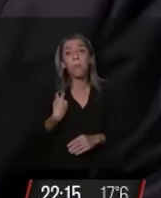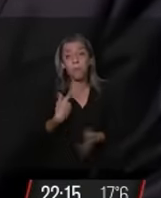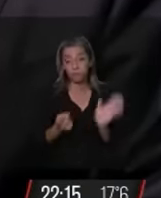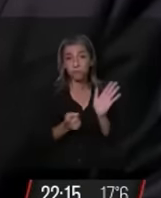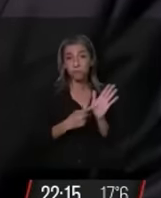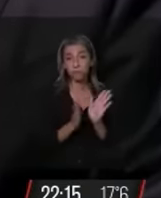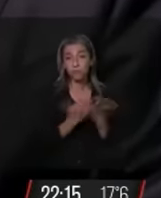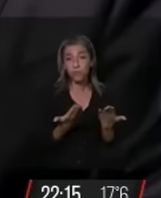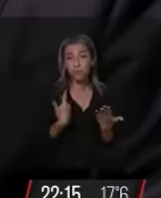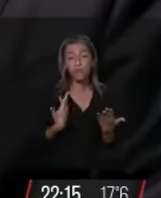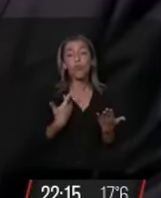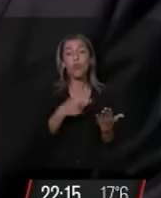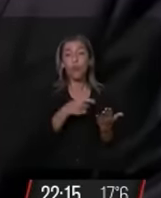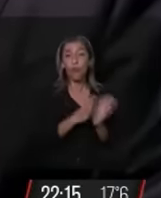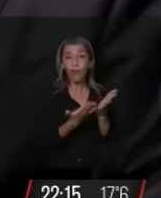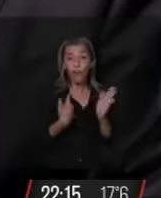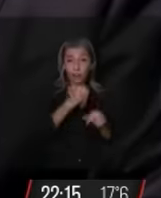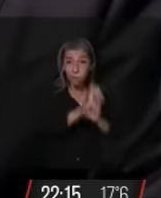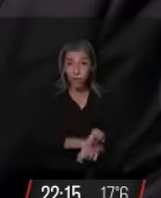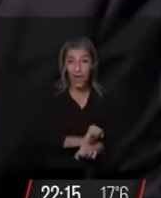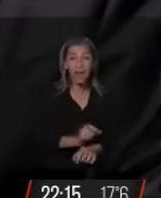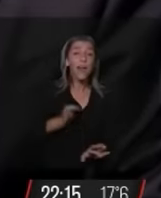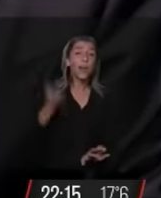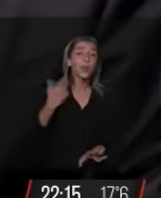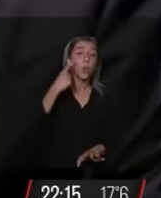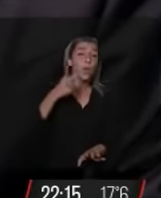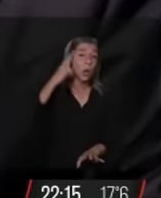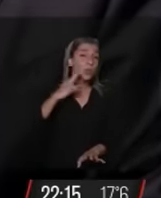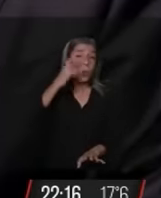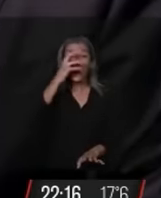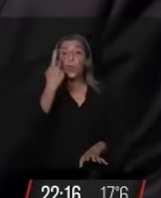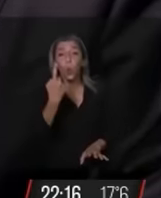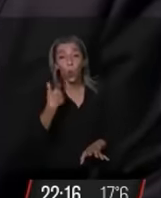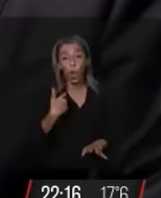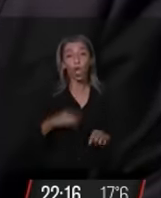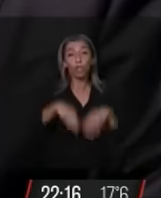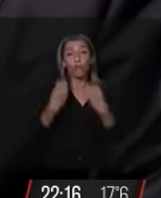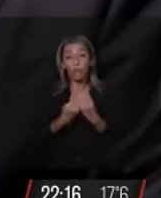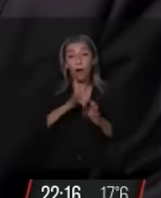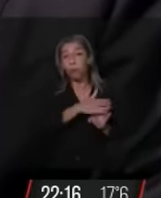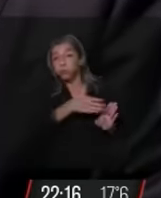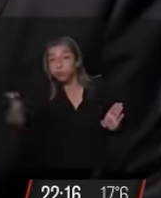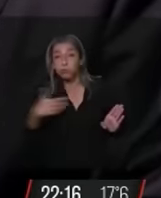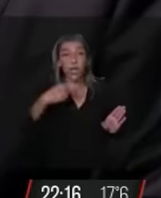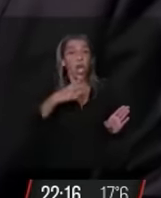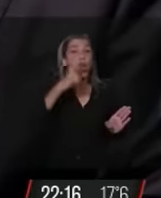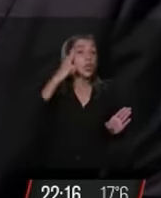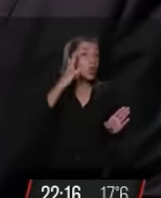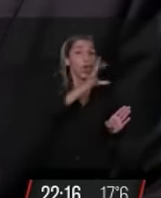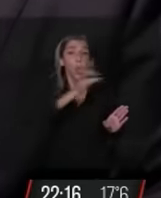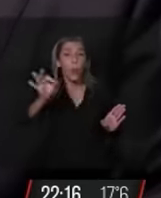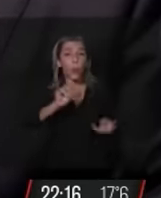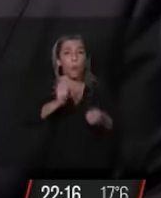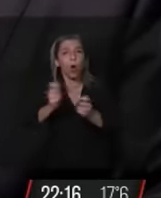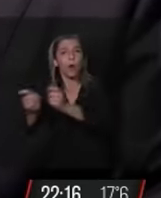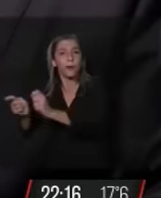el Código Penal que es de 1921 tuvo 900 modificaciones y muchas de esas modificaciones que tiene son contradictorias unas con